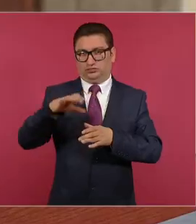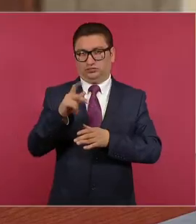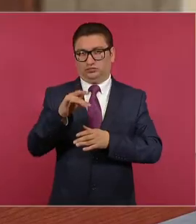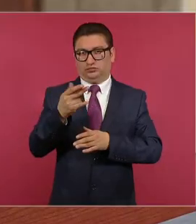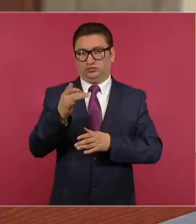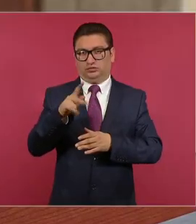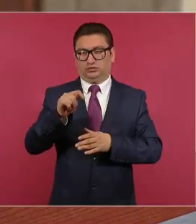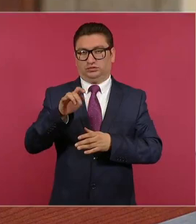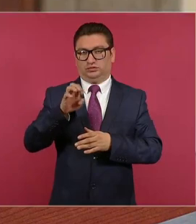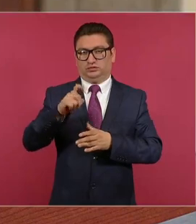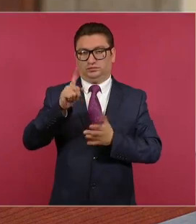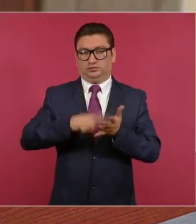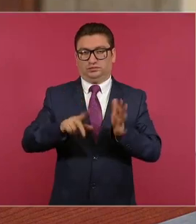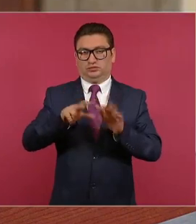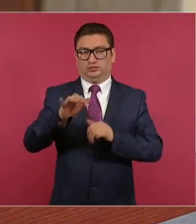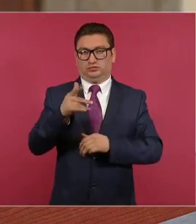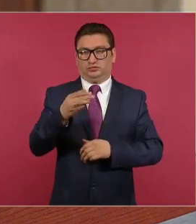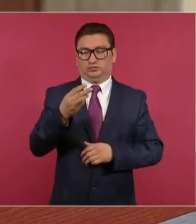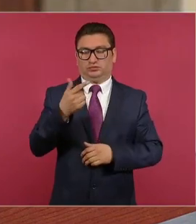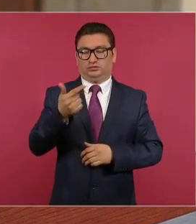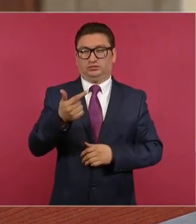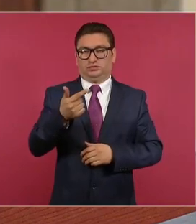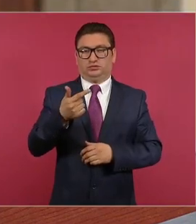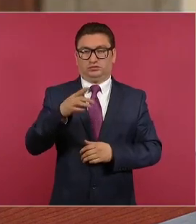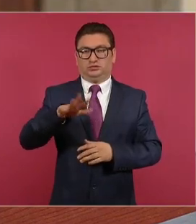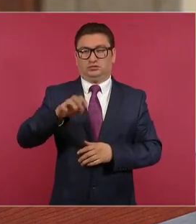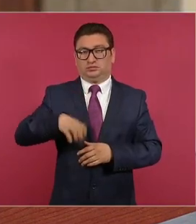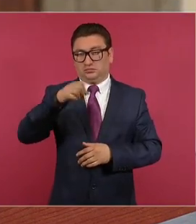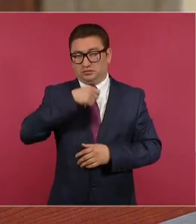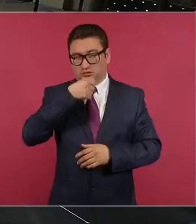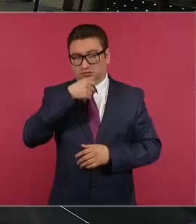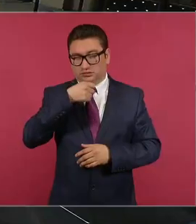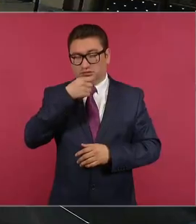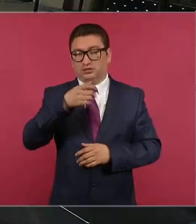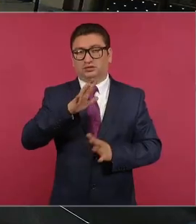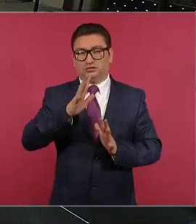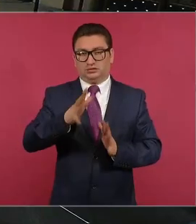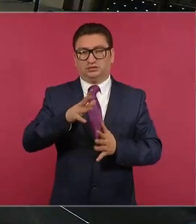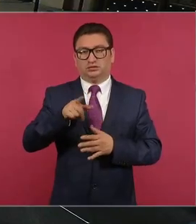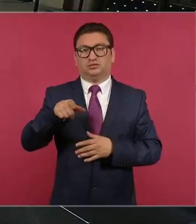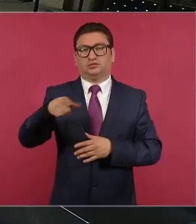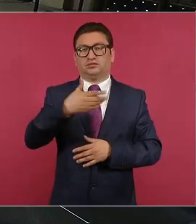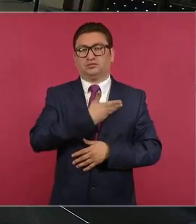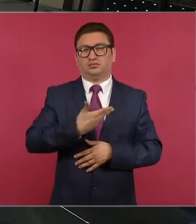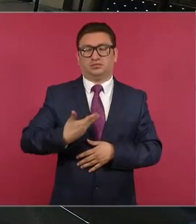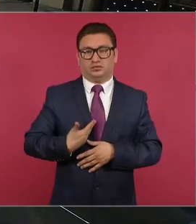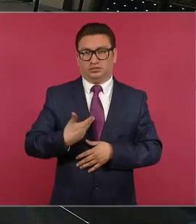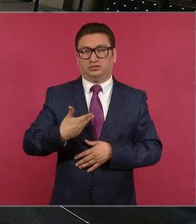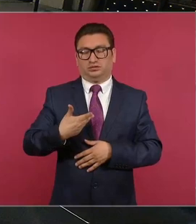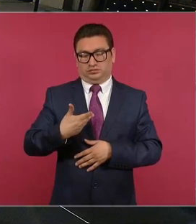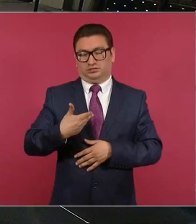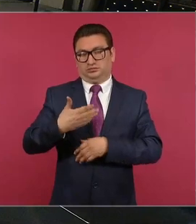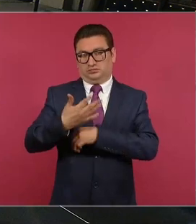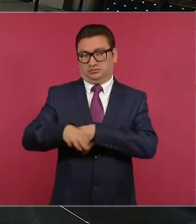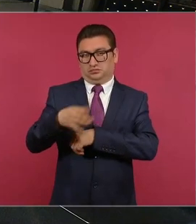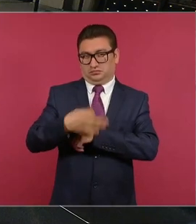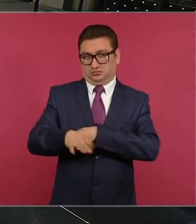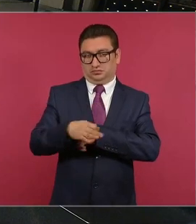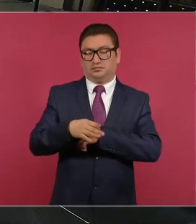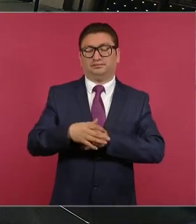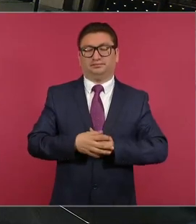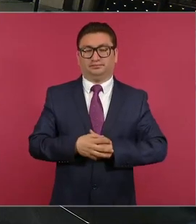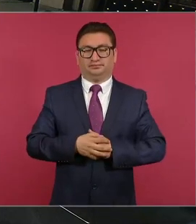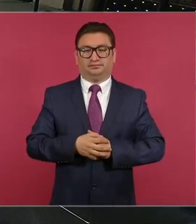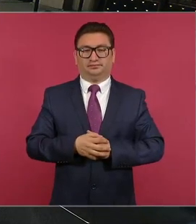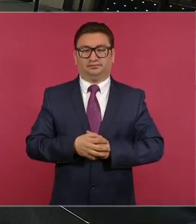en 1857, ya ancianito, después de ser presidente interino,